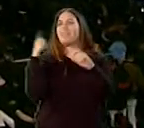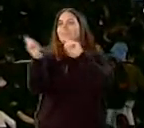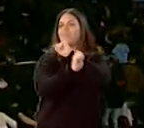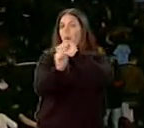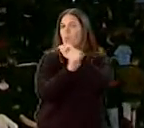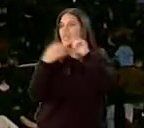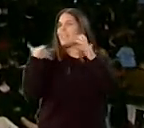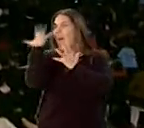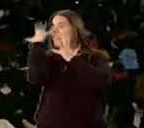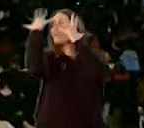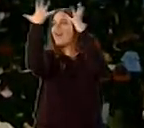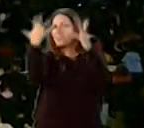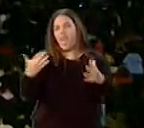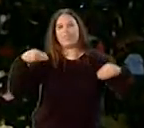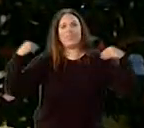y disfrutando